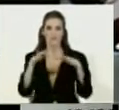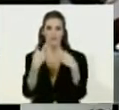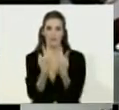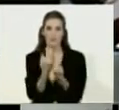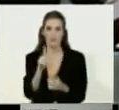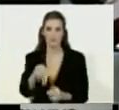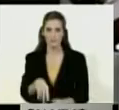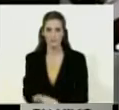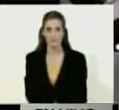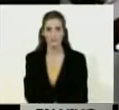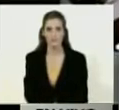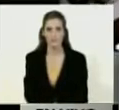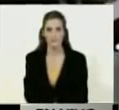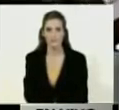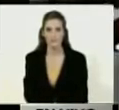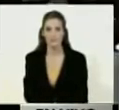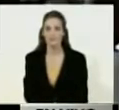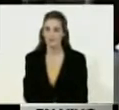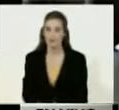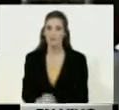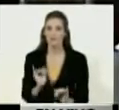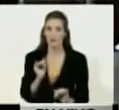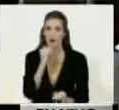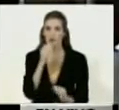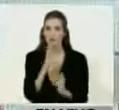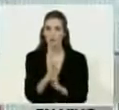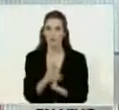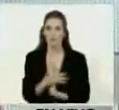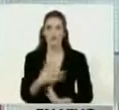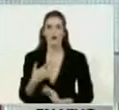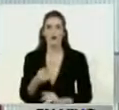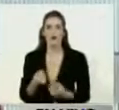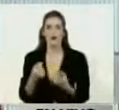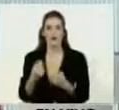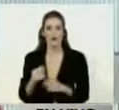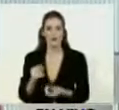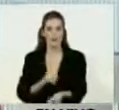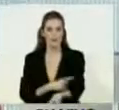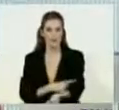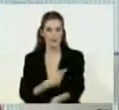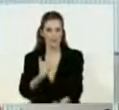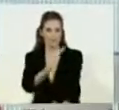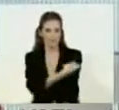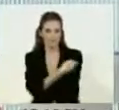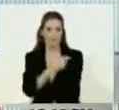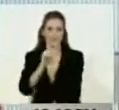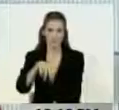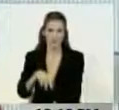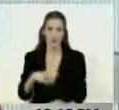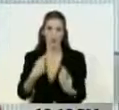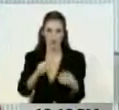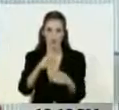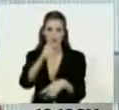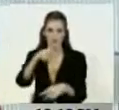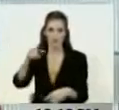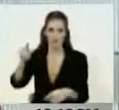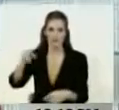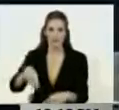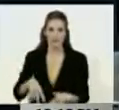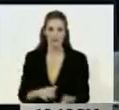familiar. Para el pobre Enzo, que salió, bueno, vacunado, pero para los demás, que ha servido también